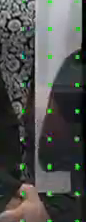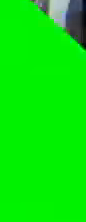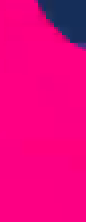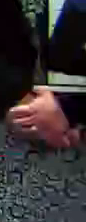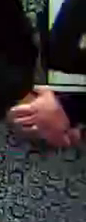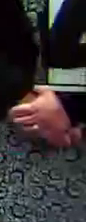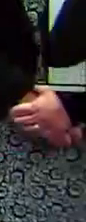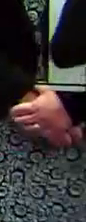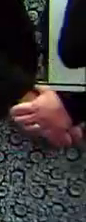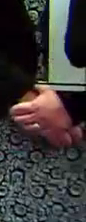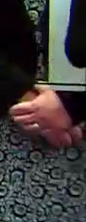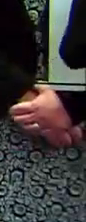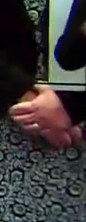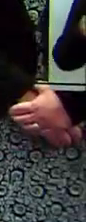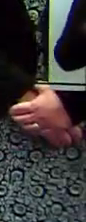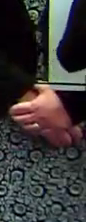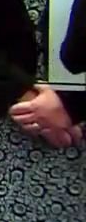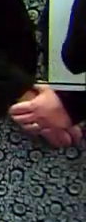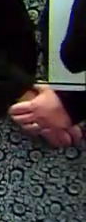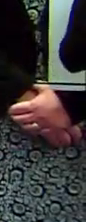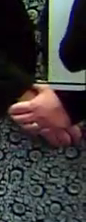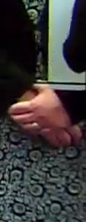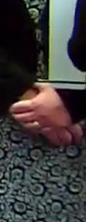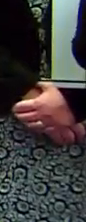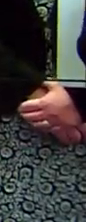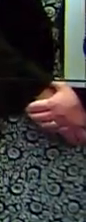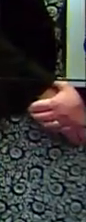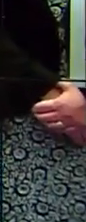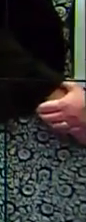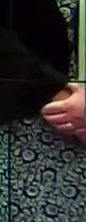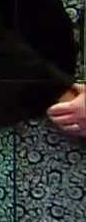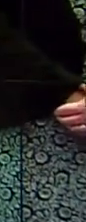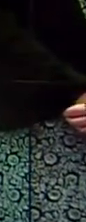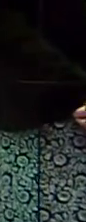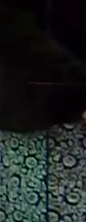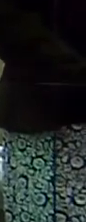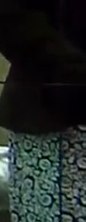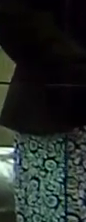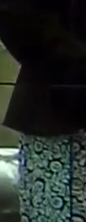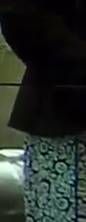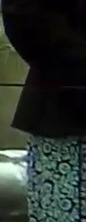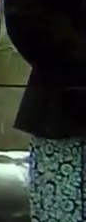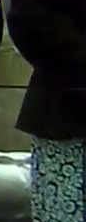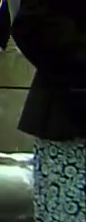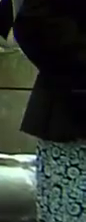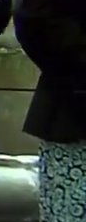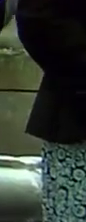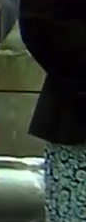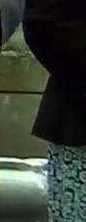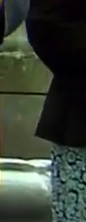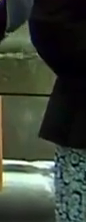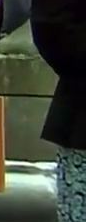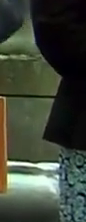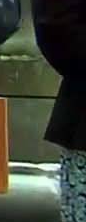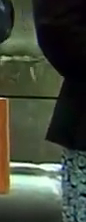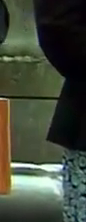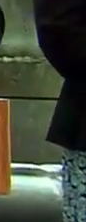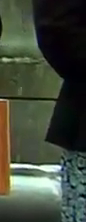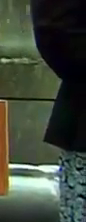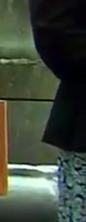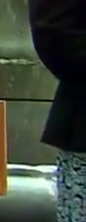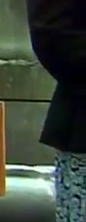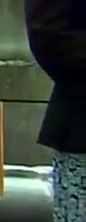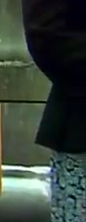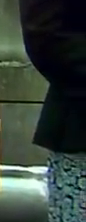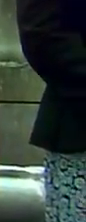que plantee mejoras concretas para las personas en esta crisis? Una sola. Bueno, hay